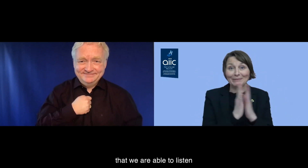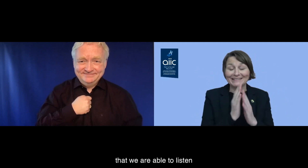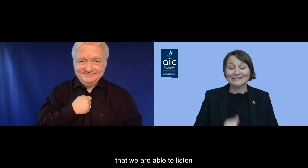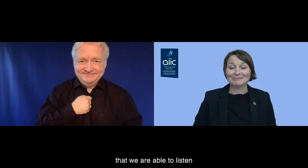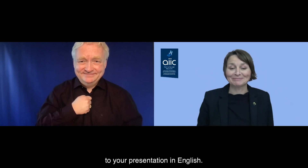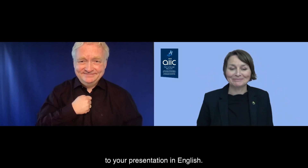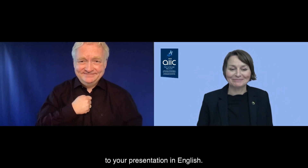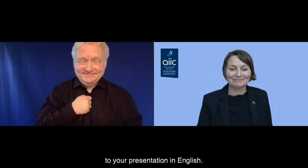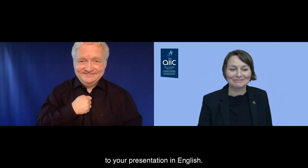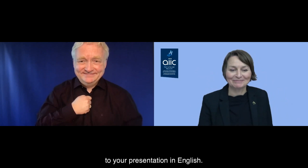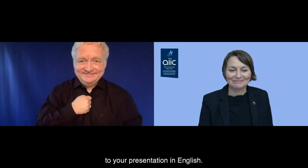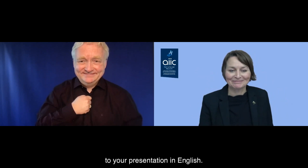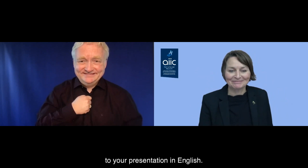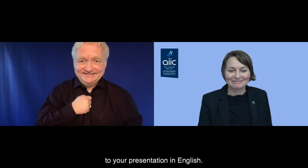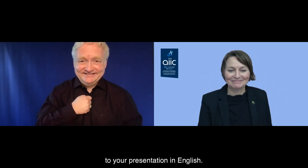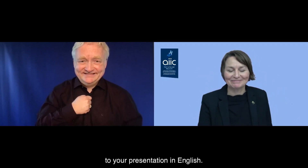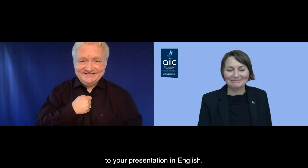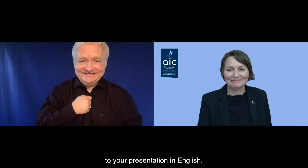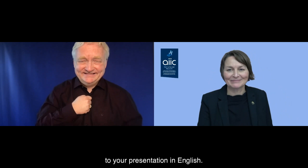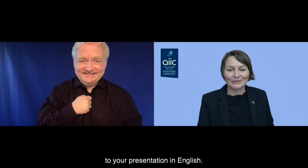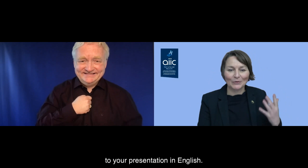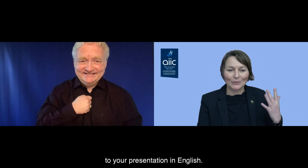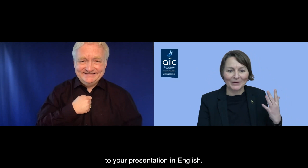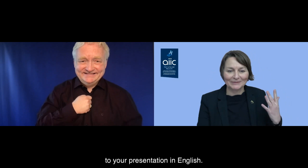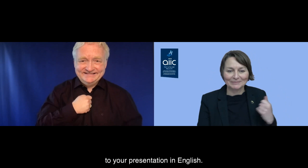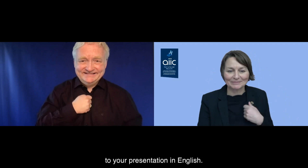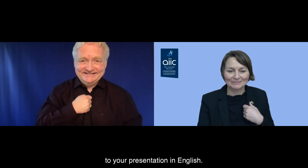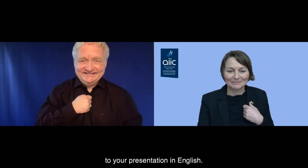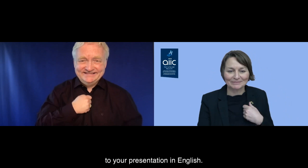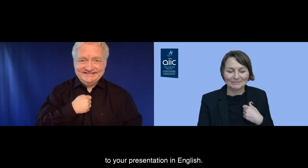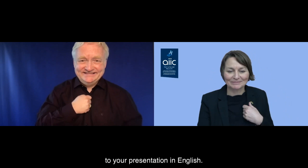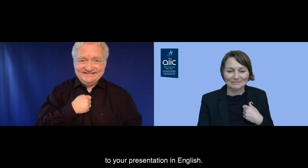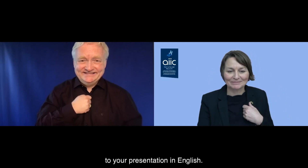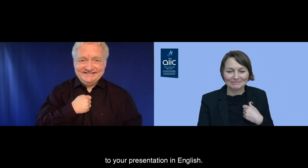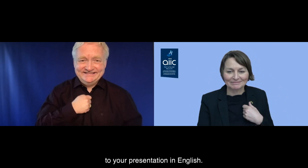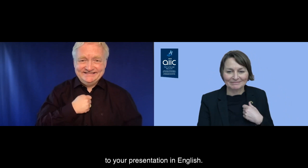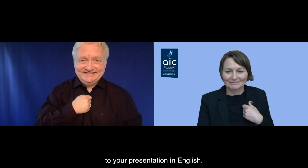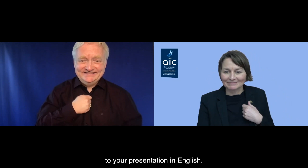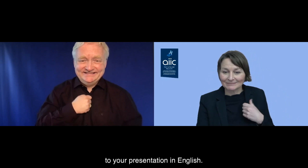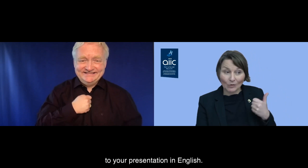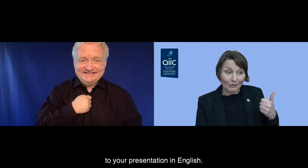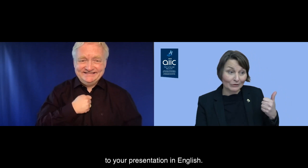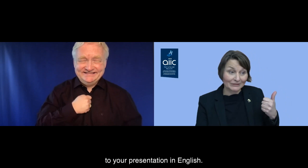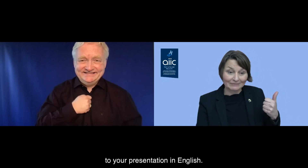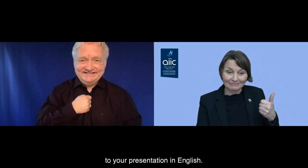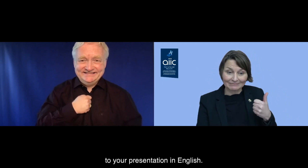que podamos entender y escuchar la presentación en inglés, por favor.